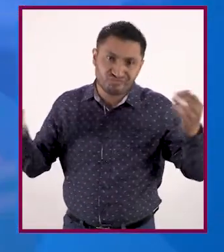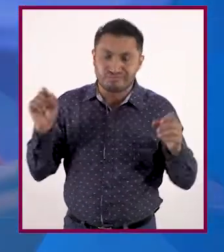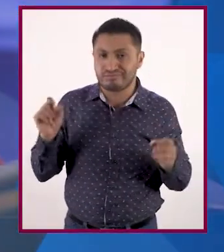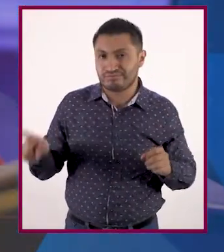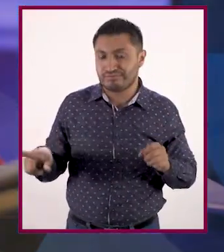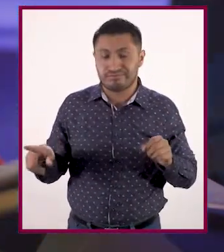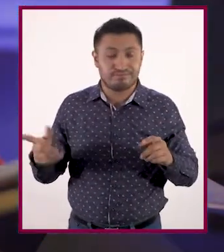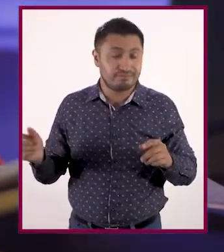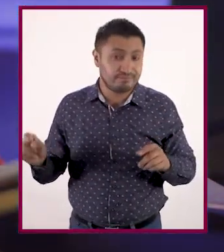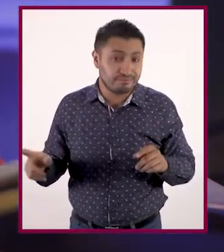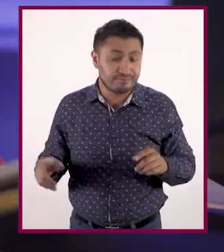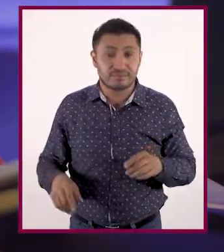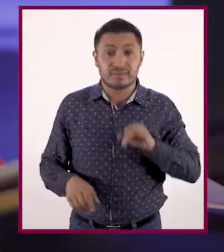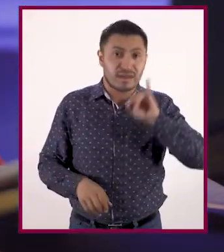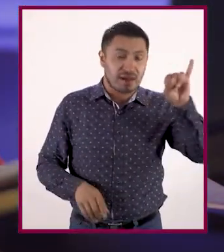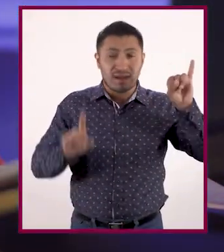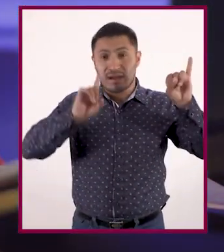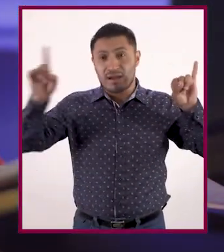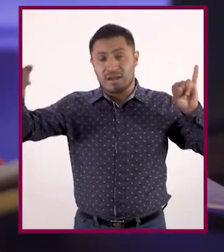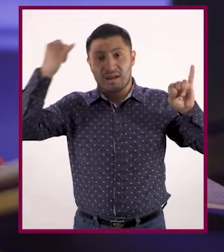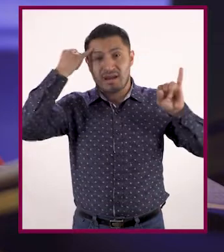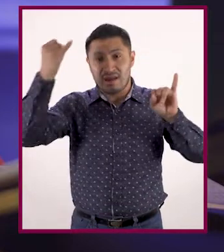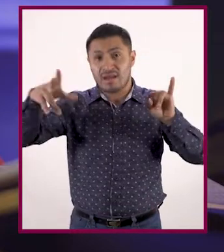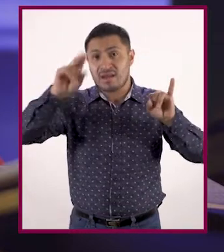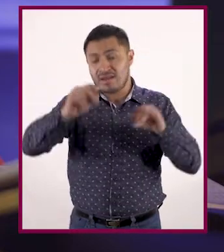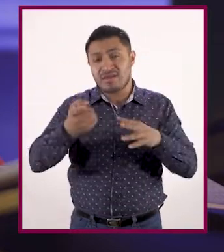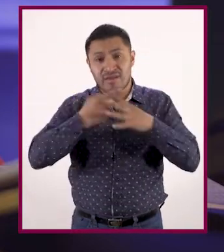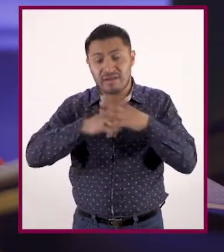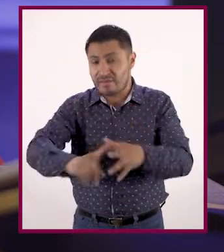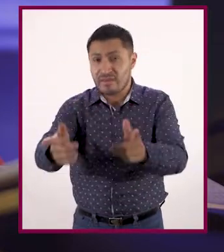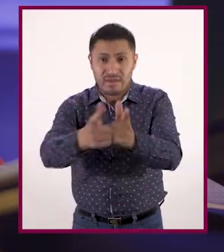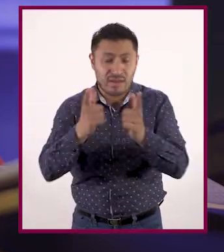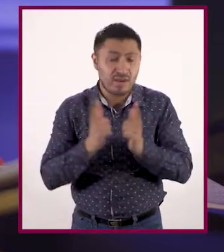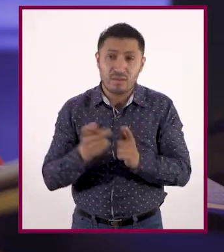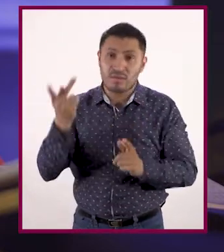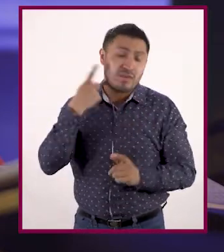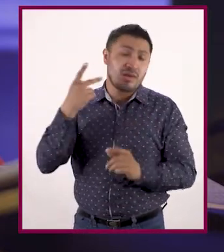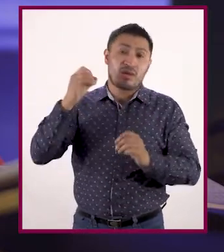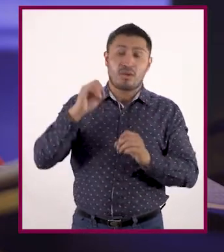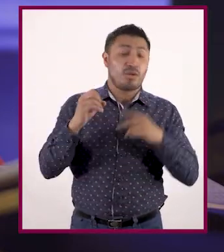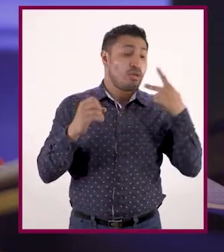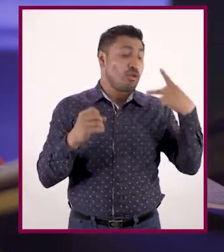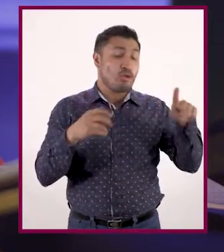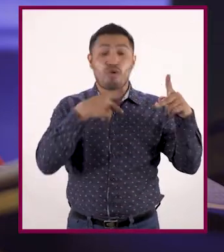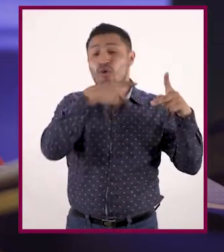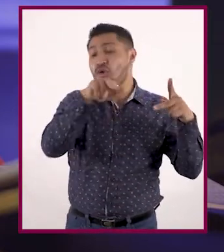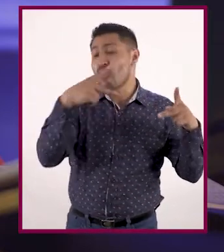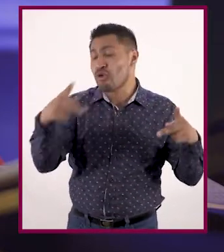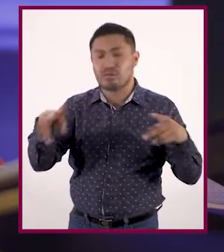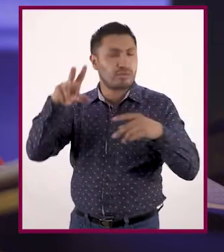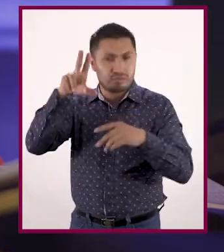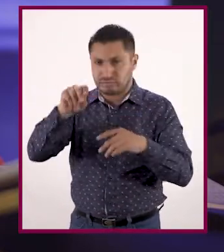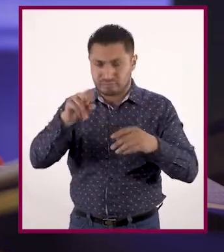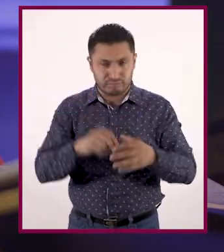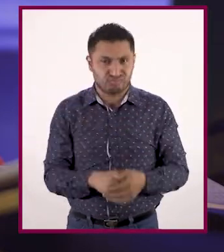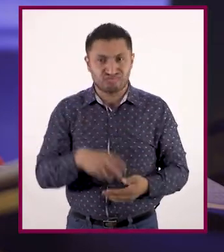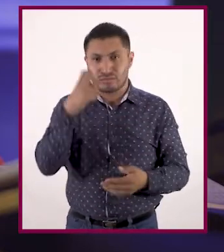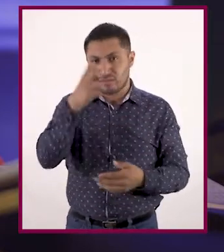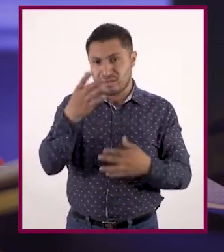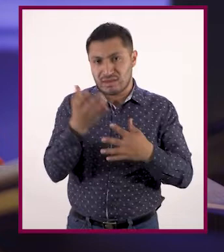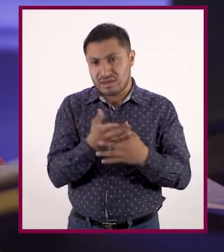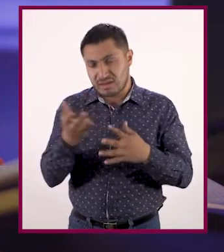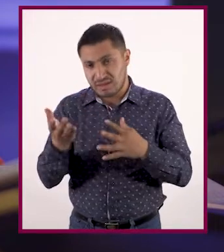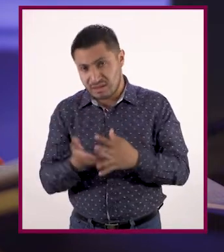las izquierdas y derechas ideológicas no surgen con los partidos políticos ni son propiedad de sus plataformas electorales esta clasificación